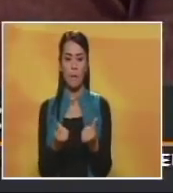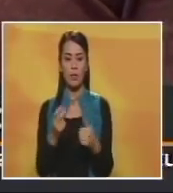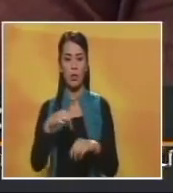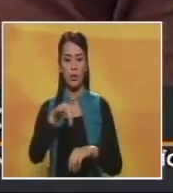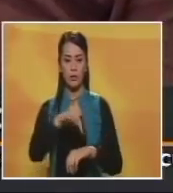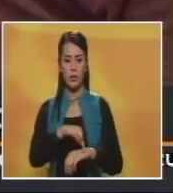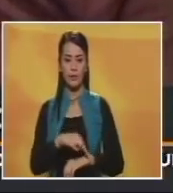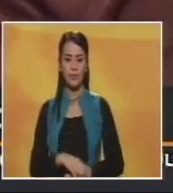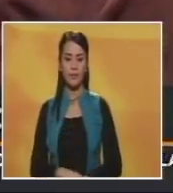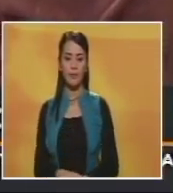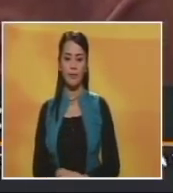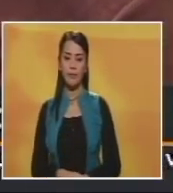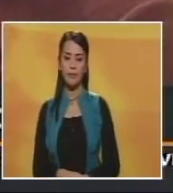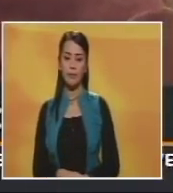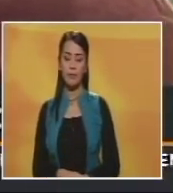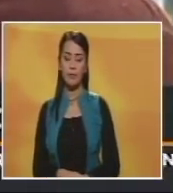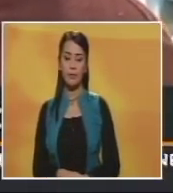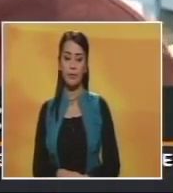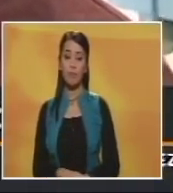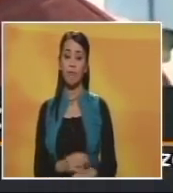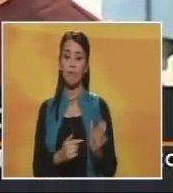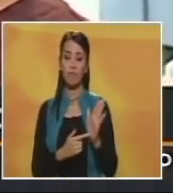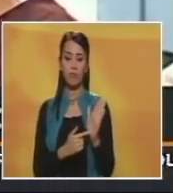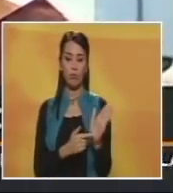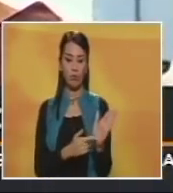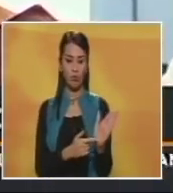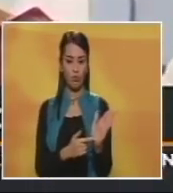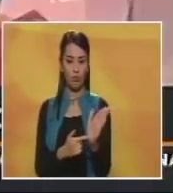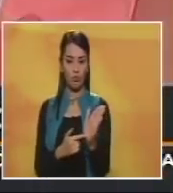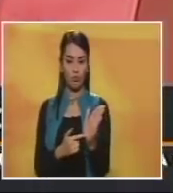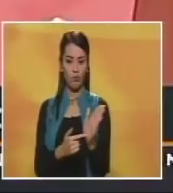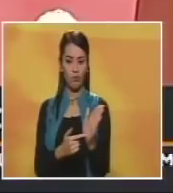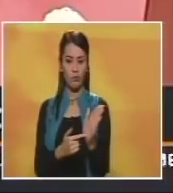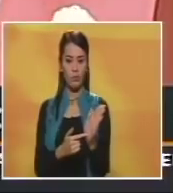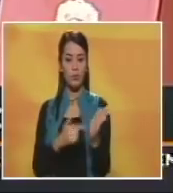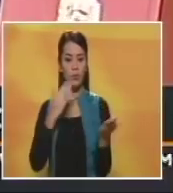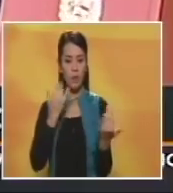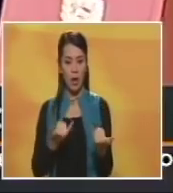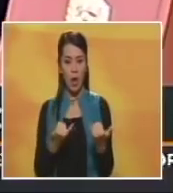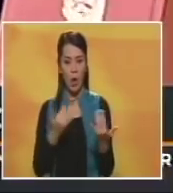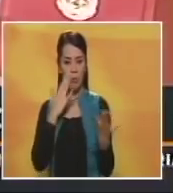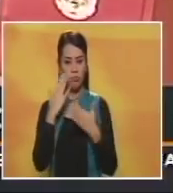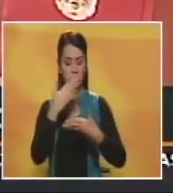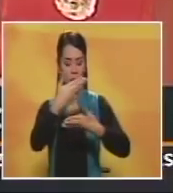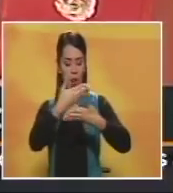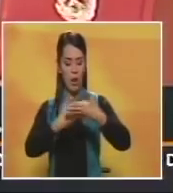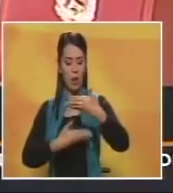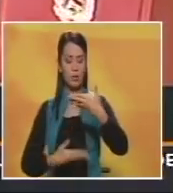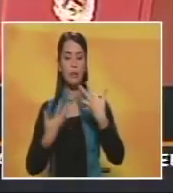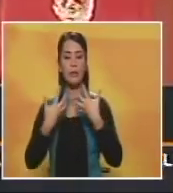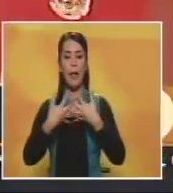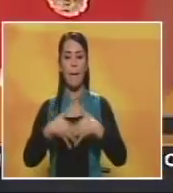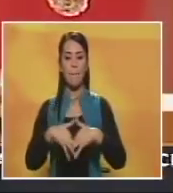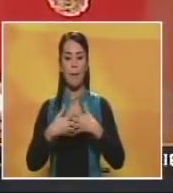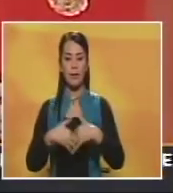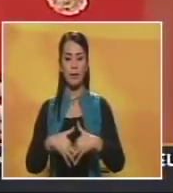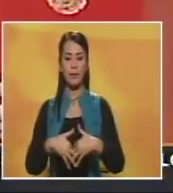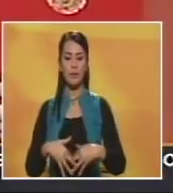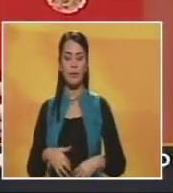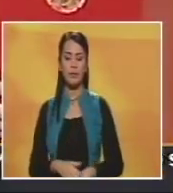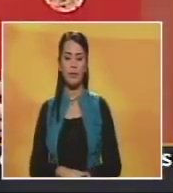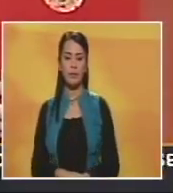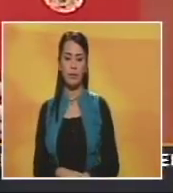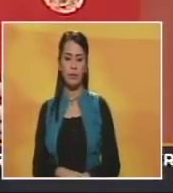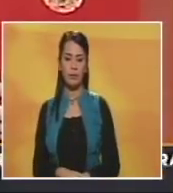nacional. Les puedo presentar, aquí está la lista de empresas,